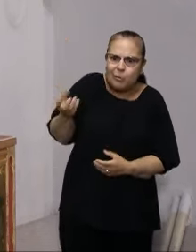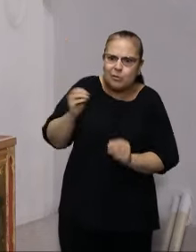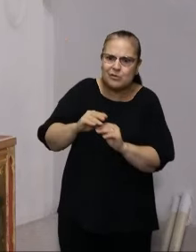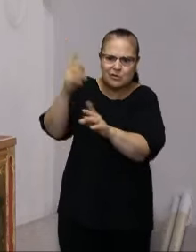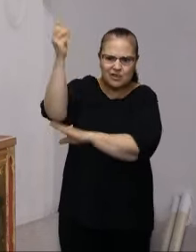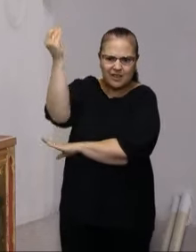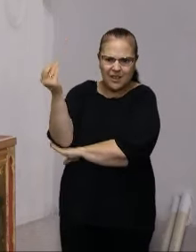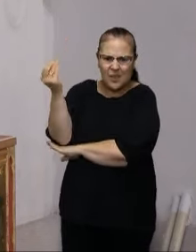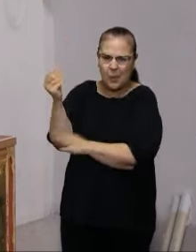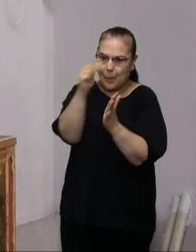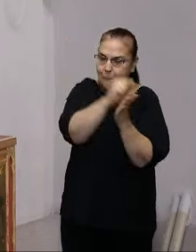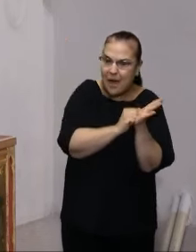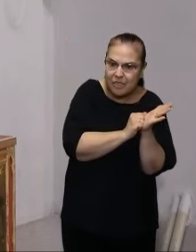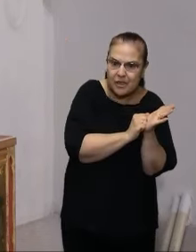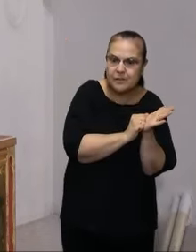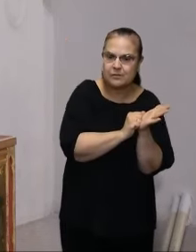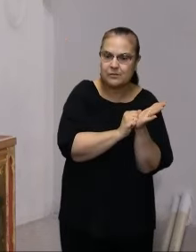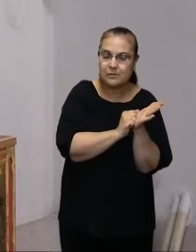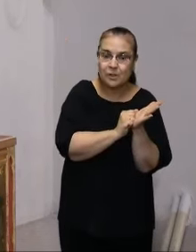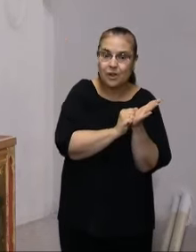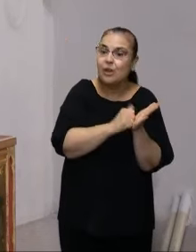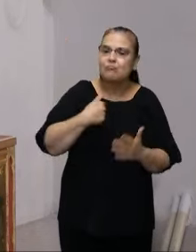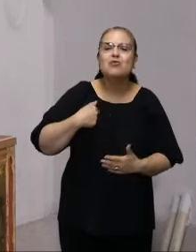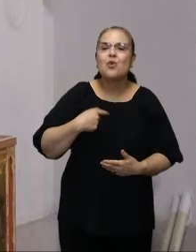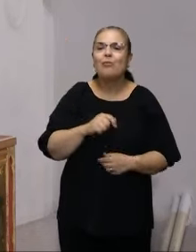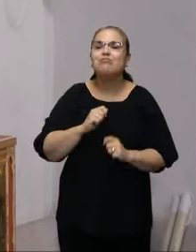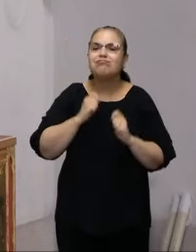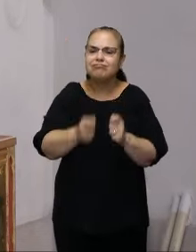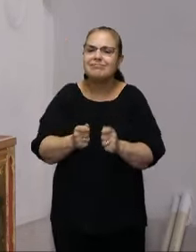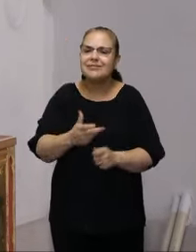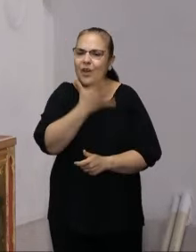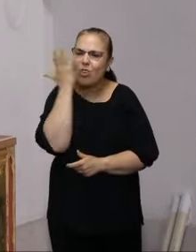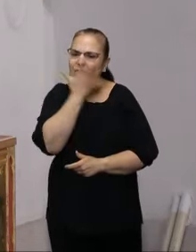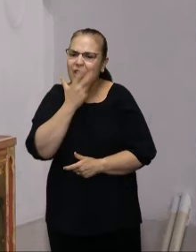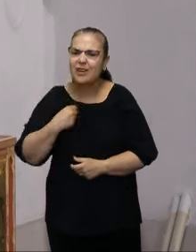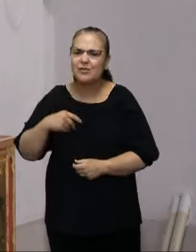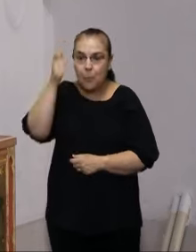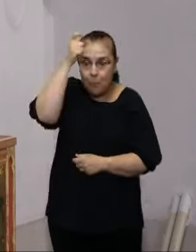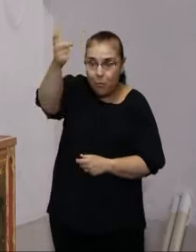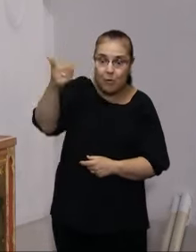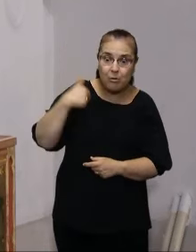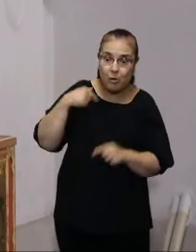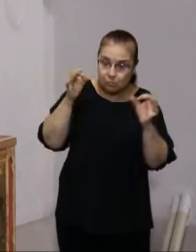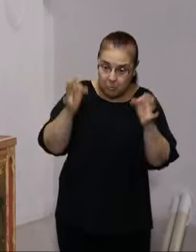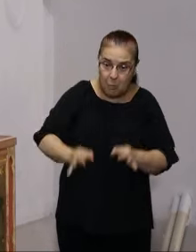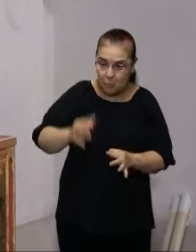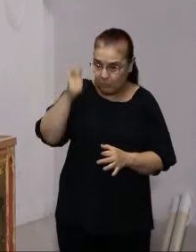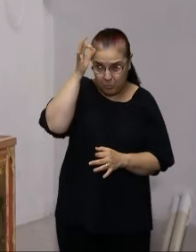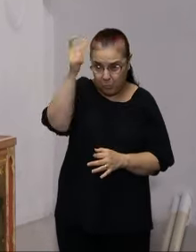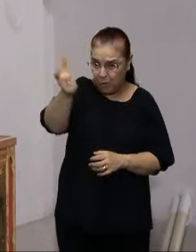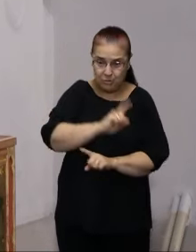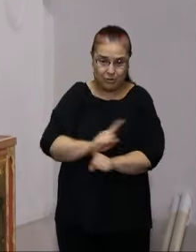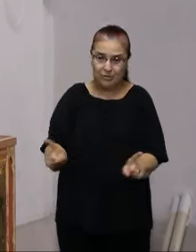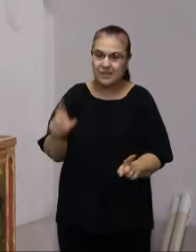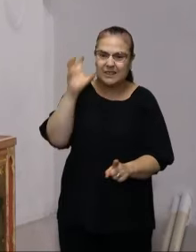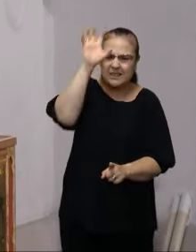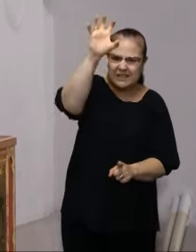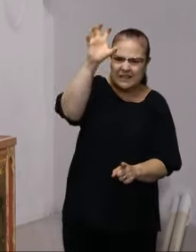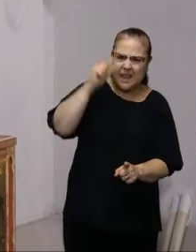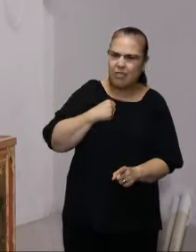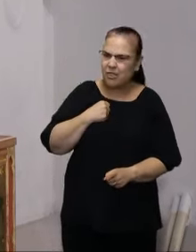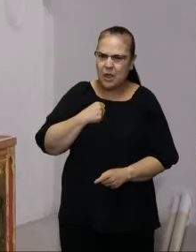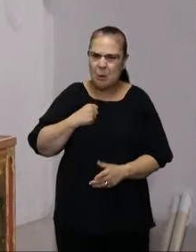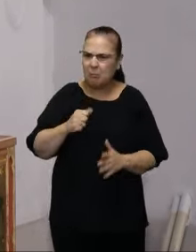sus ídolos vacíos, pues yo les daré celos con un pueblo que no es pueblo, con una nación fatua